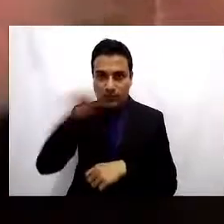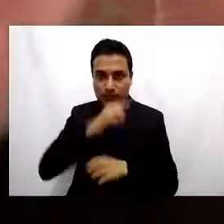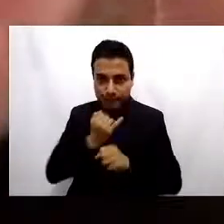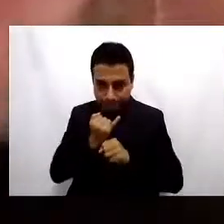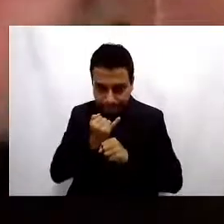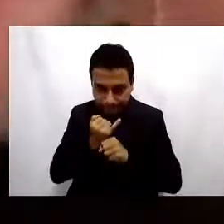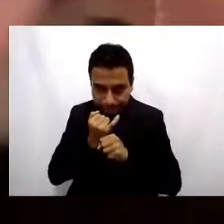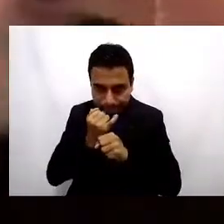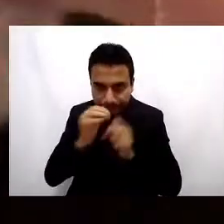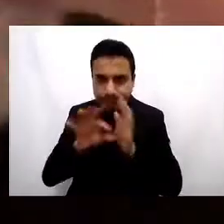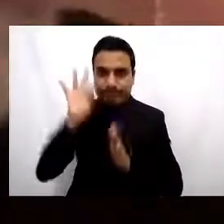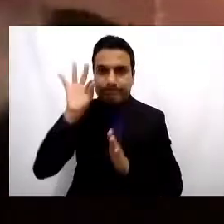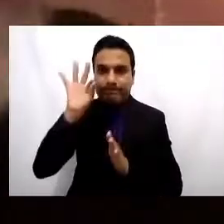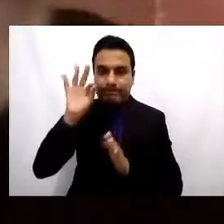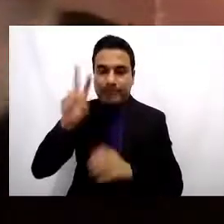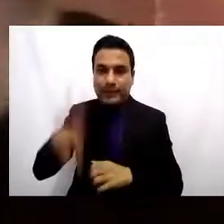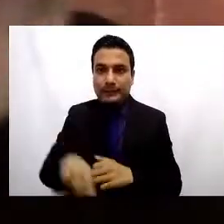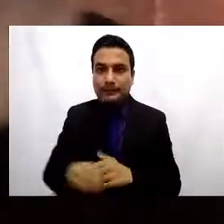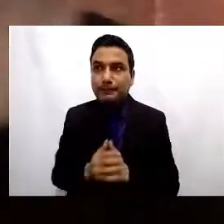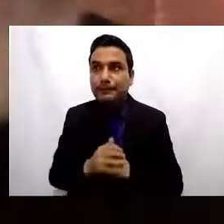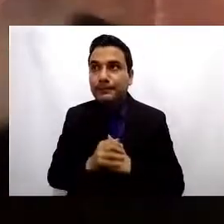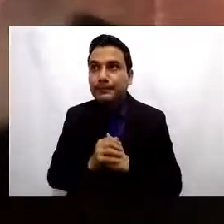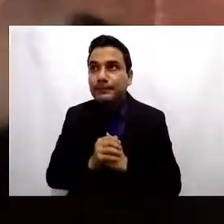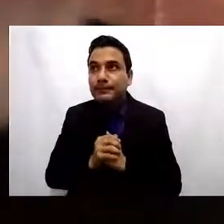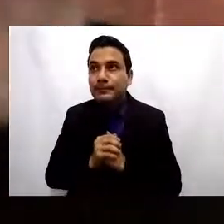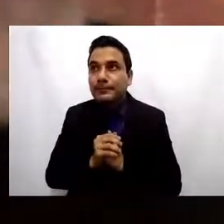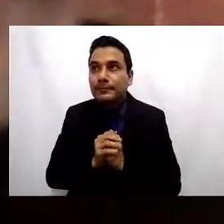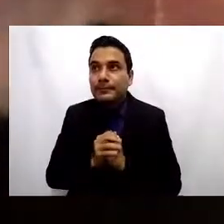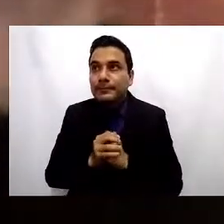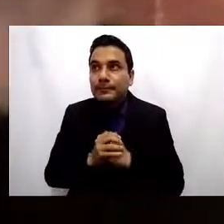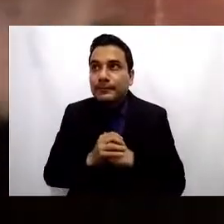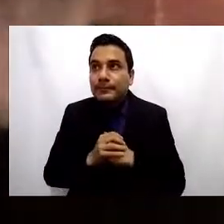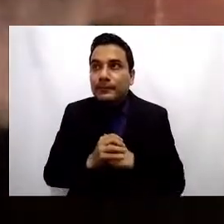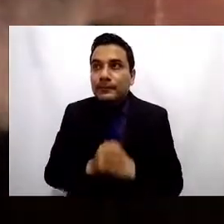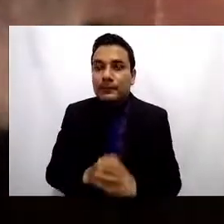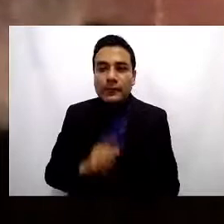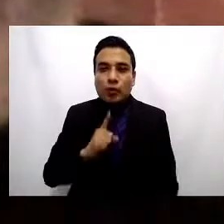pareidólico. Pero, por supuesto, no es solamente